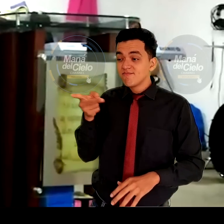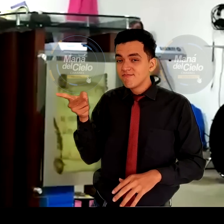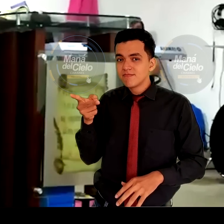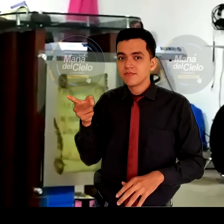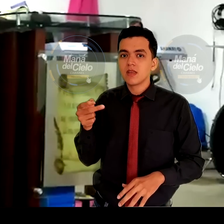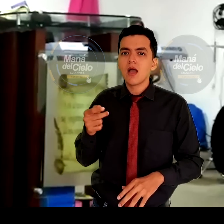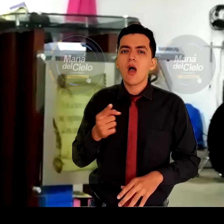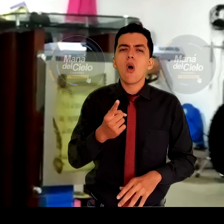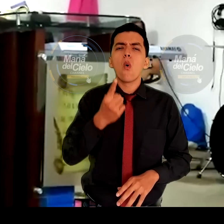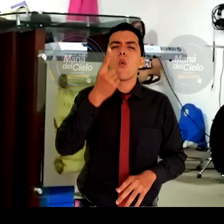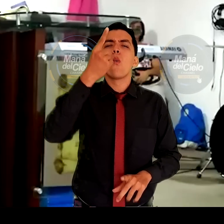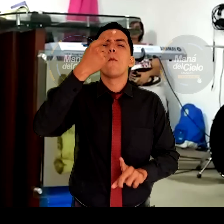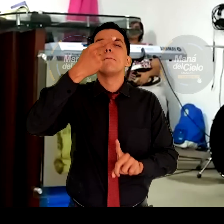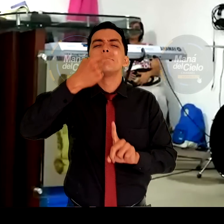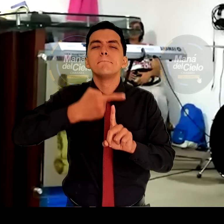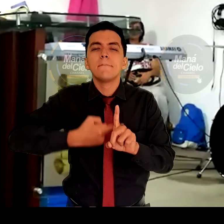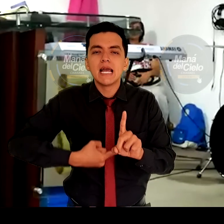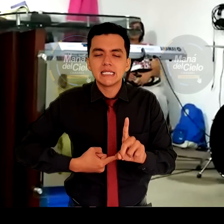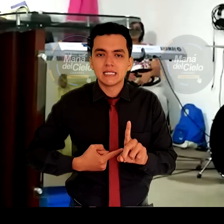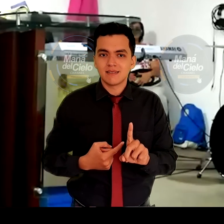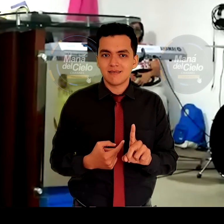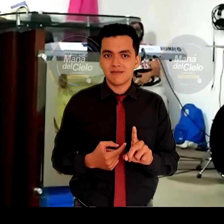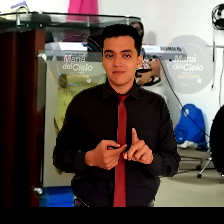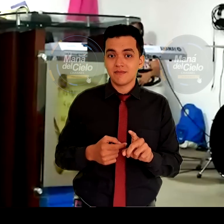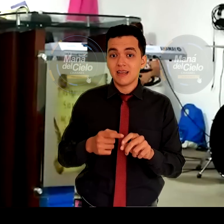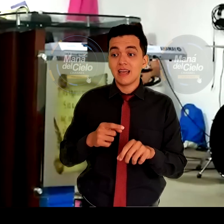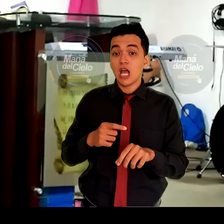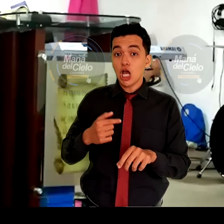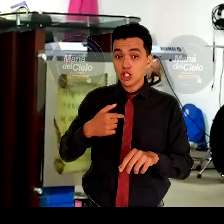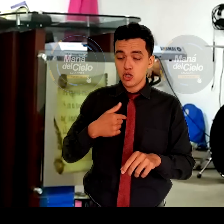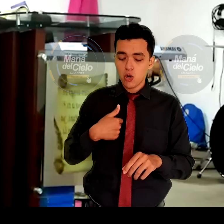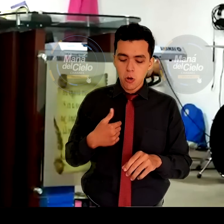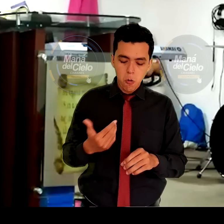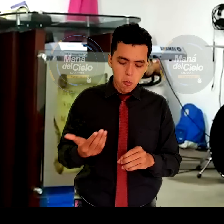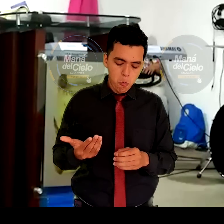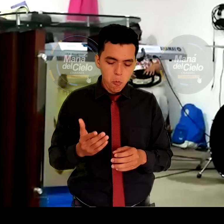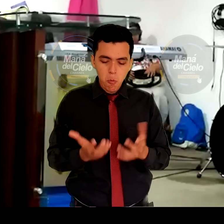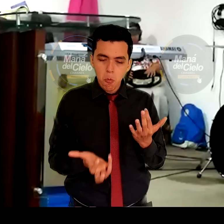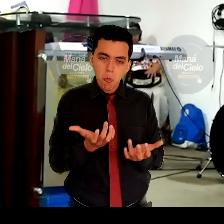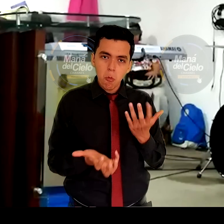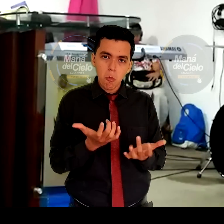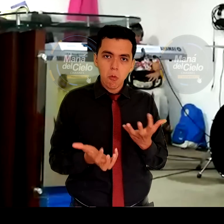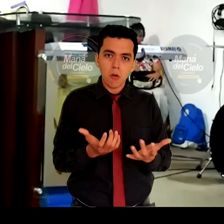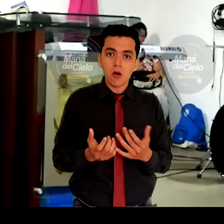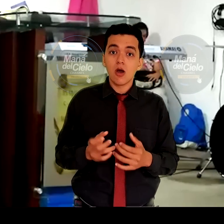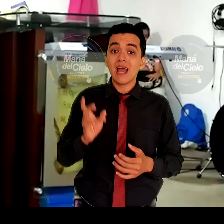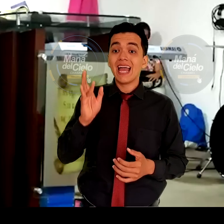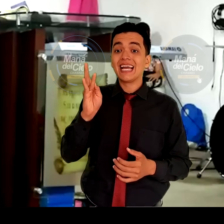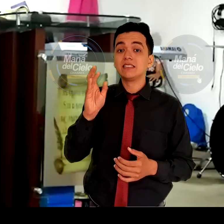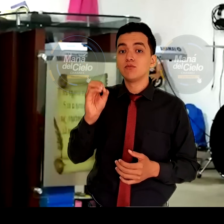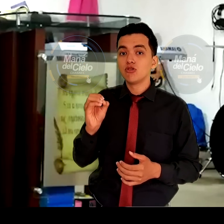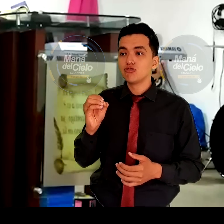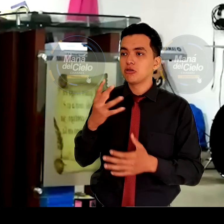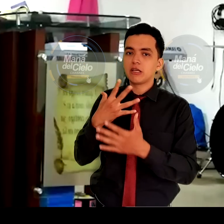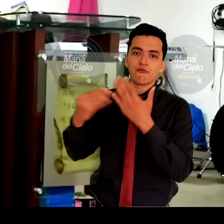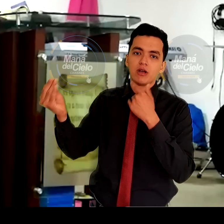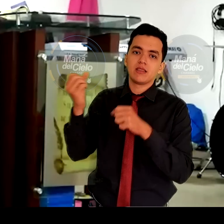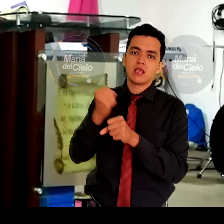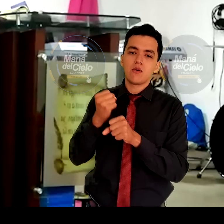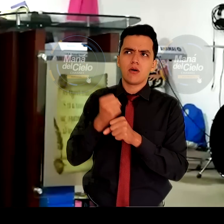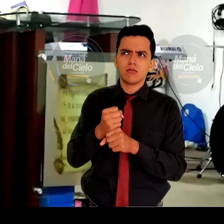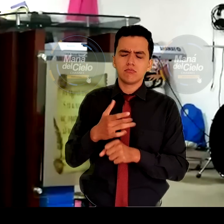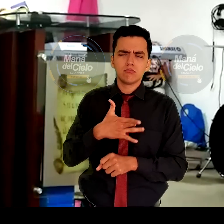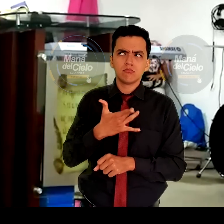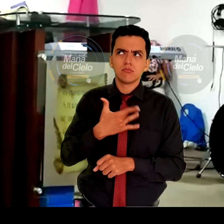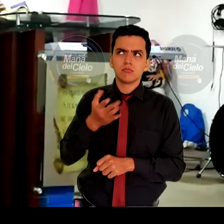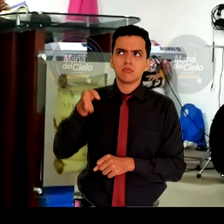estaba la mamá, ya me dice, hermana, mire, yo estaba pelando las papas en la cocina, mi esposo se fue a trabajar, cuando de pronto el Espíritu Santo me dijo, ve rapidito al cuarto de tu hijo.